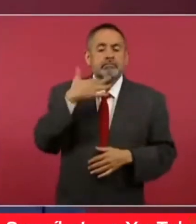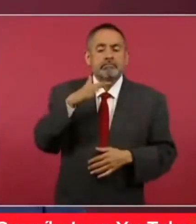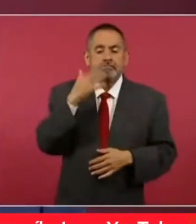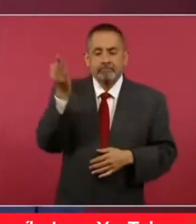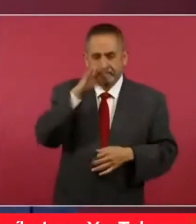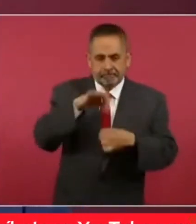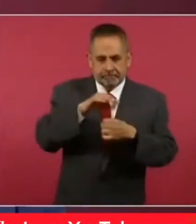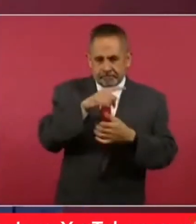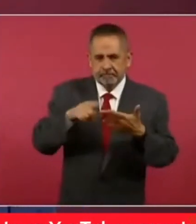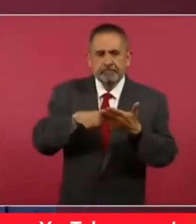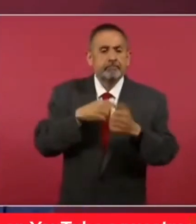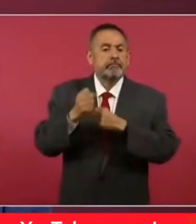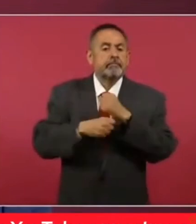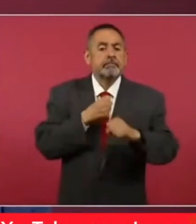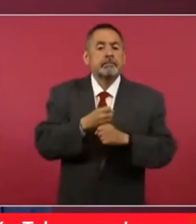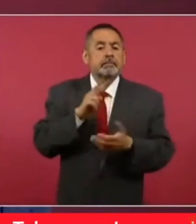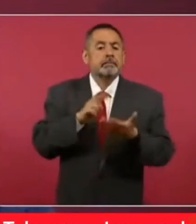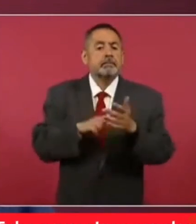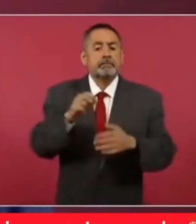2006.